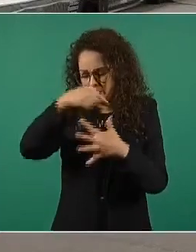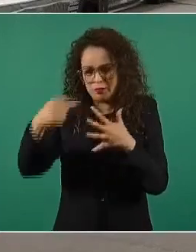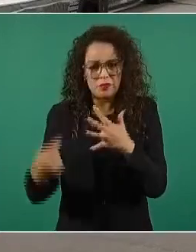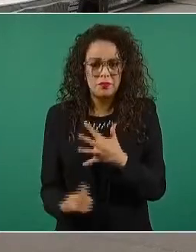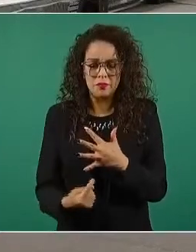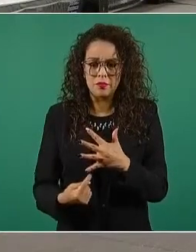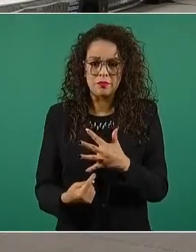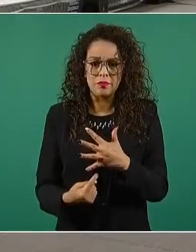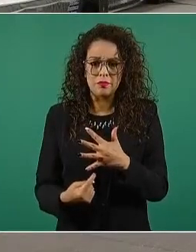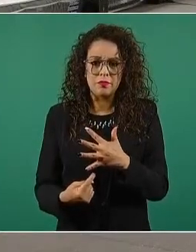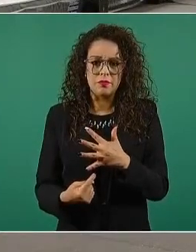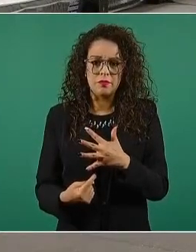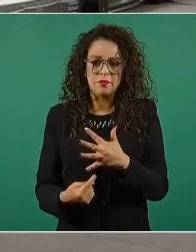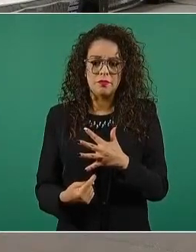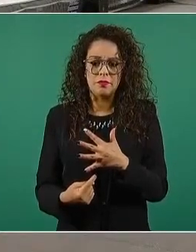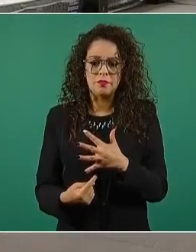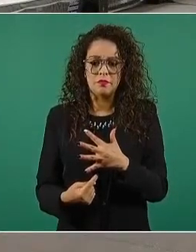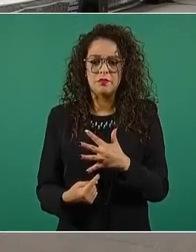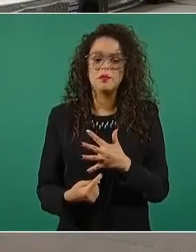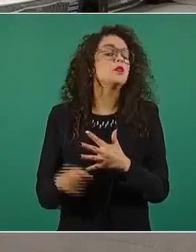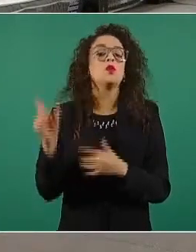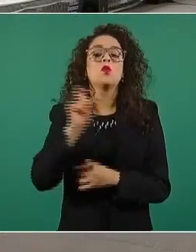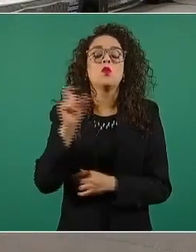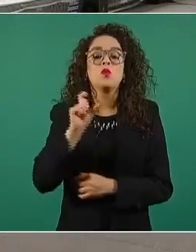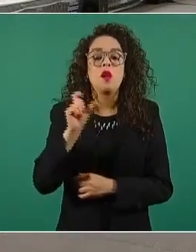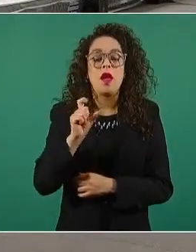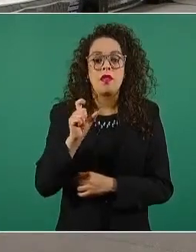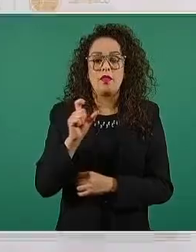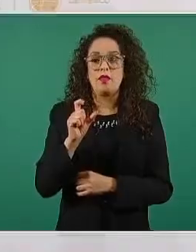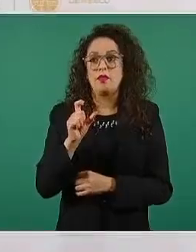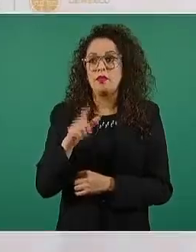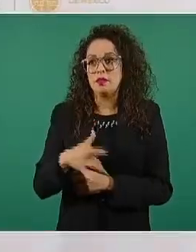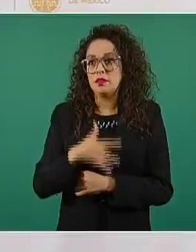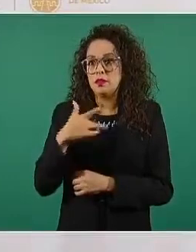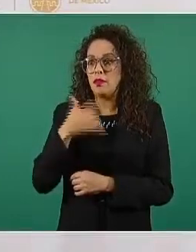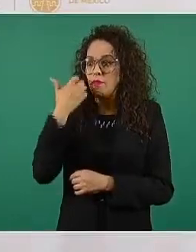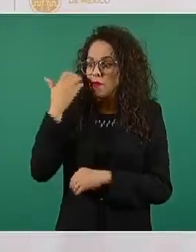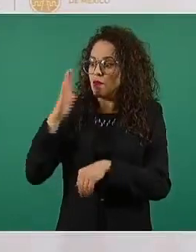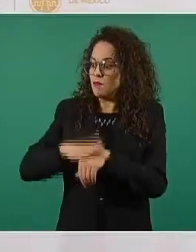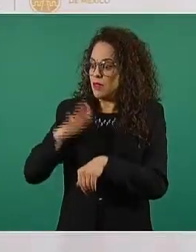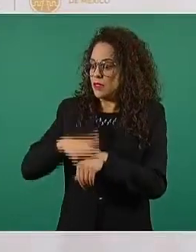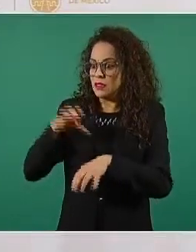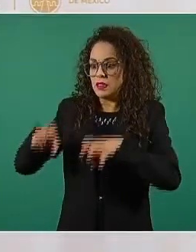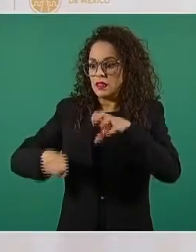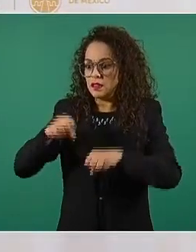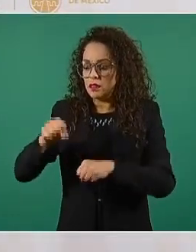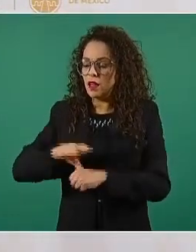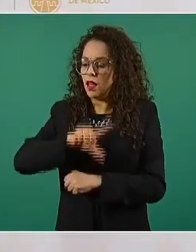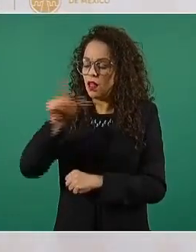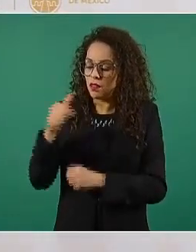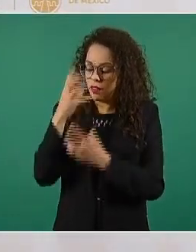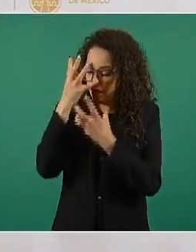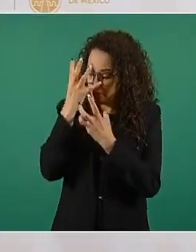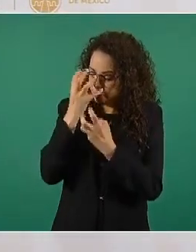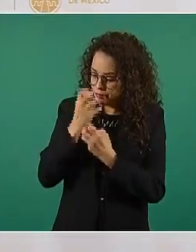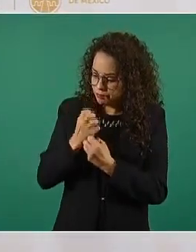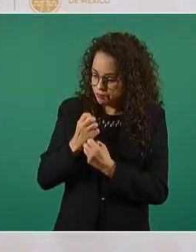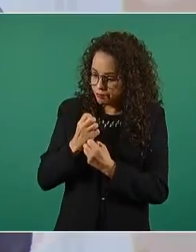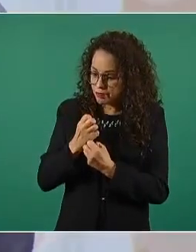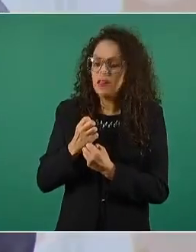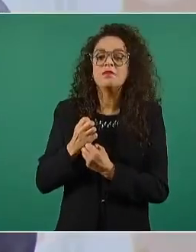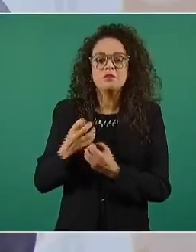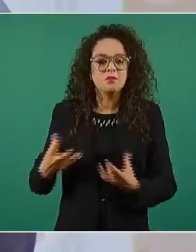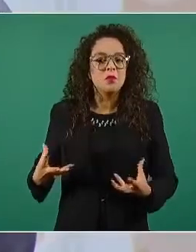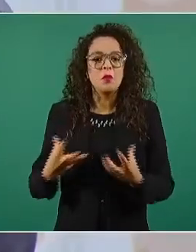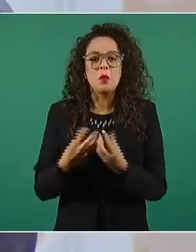Suele pasar que la ambición y la tristeza viajan, viven y duermen juntas.